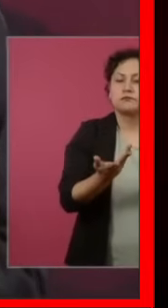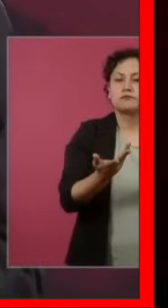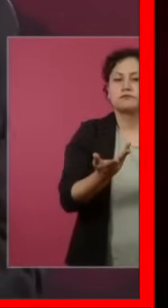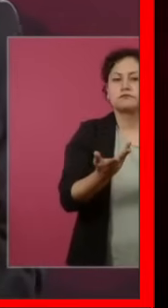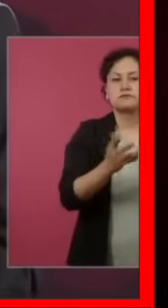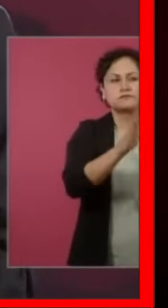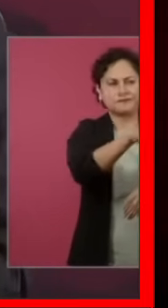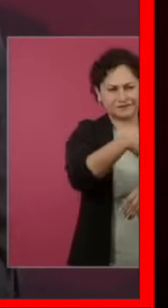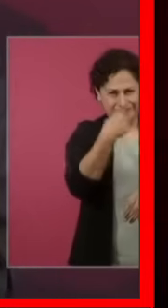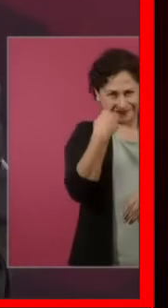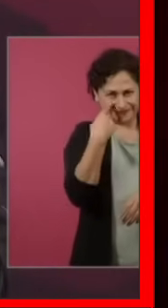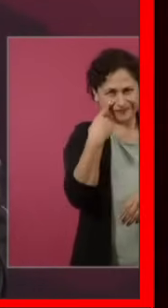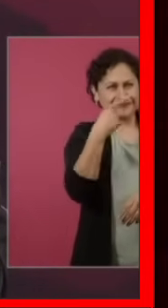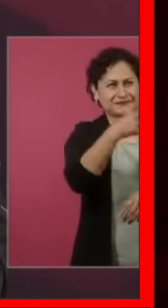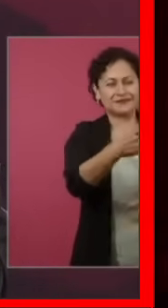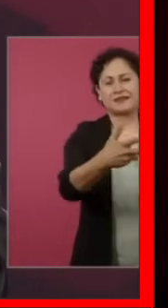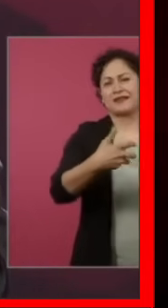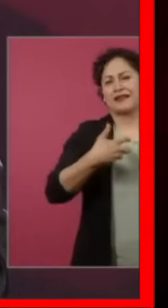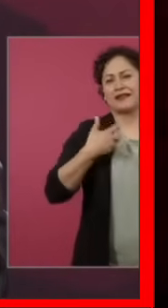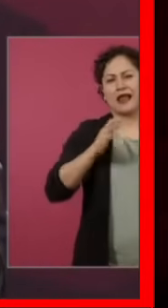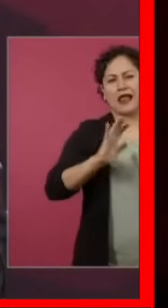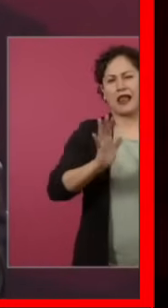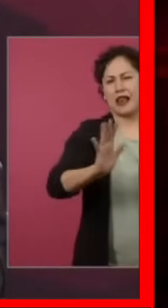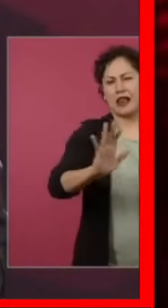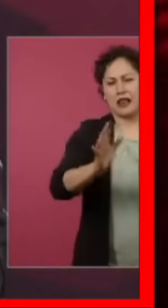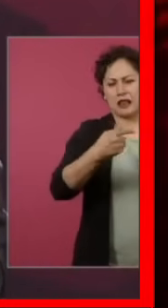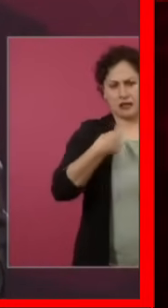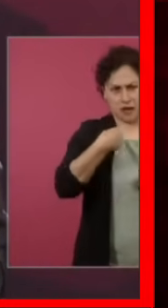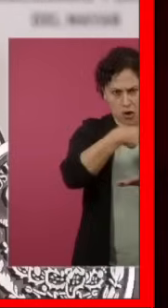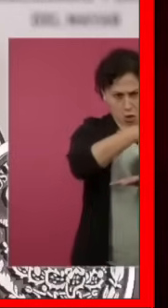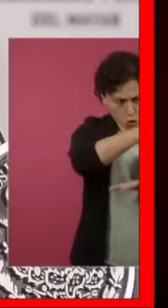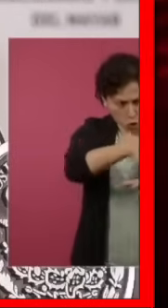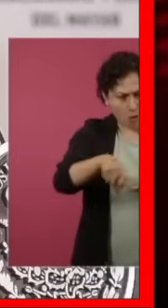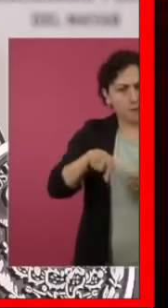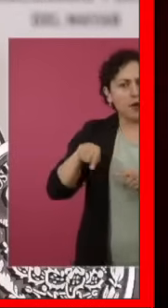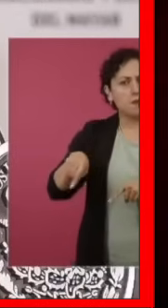les compramos. ¿Por cuánto monto?